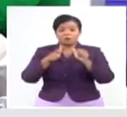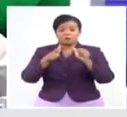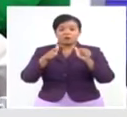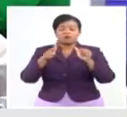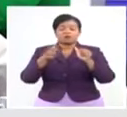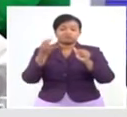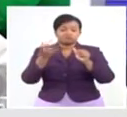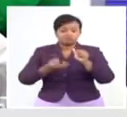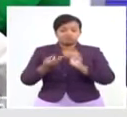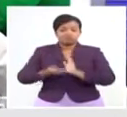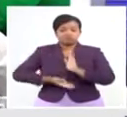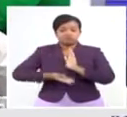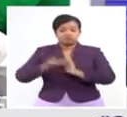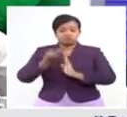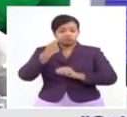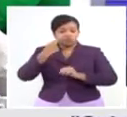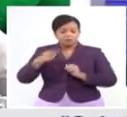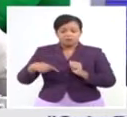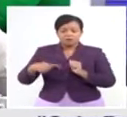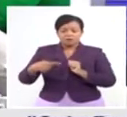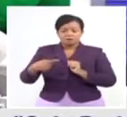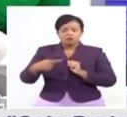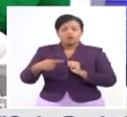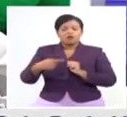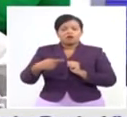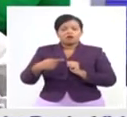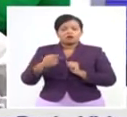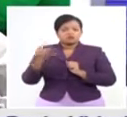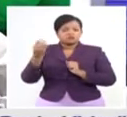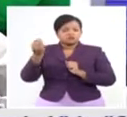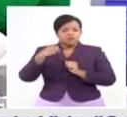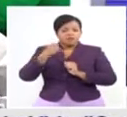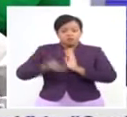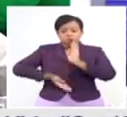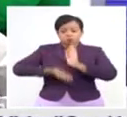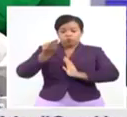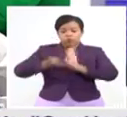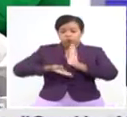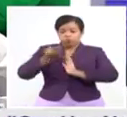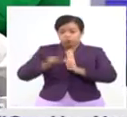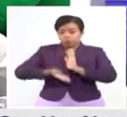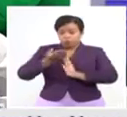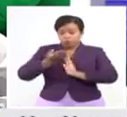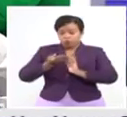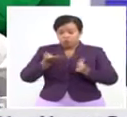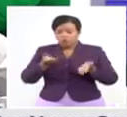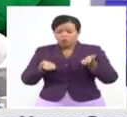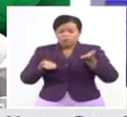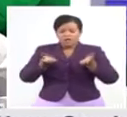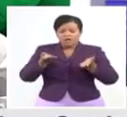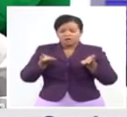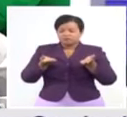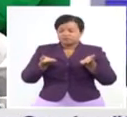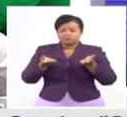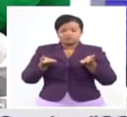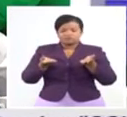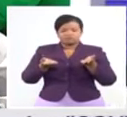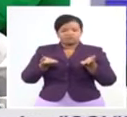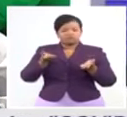estos últimos días, supera al número de altas que se dan en el día.